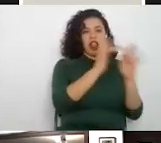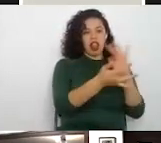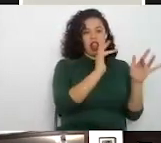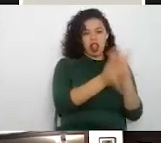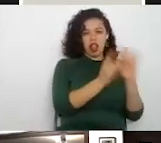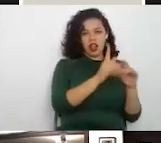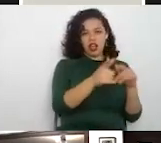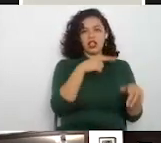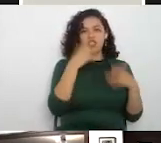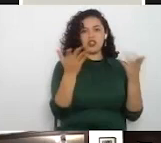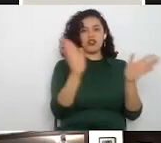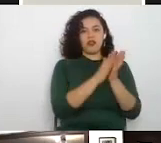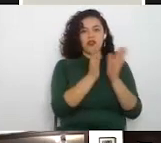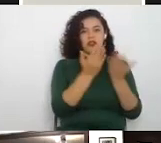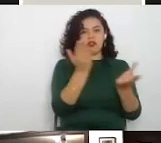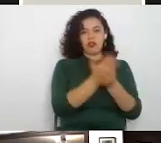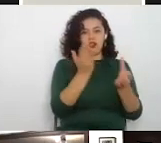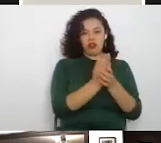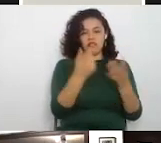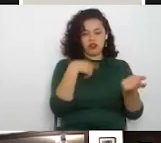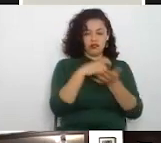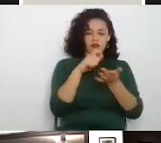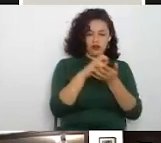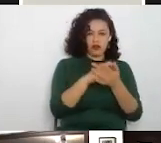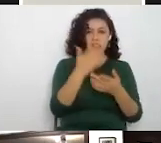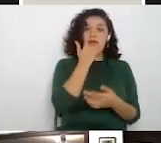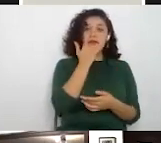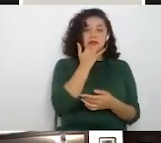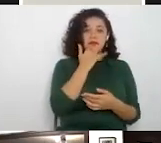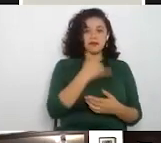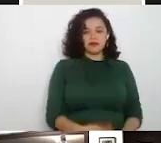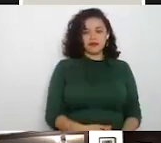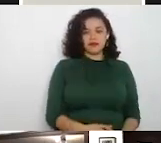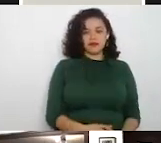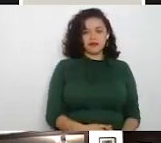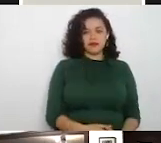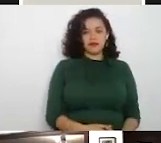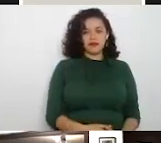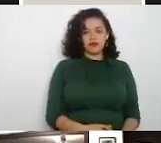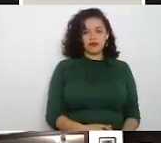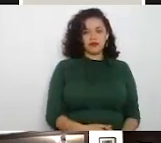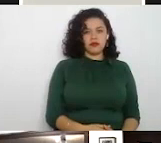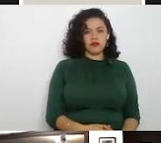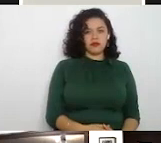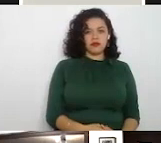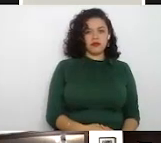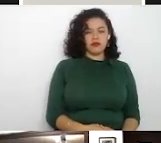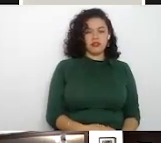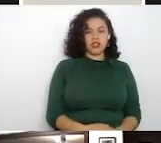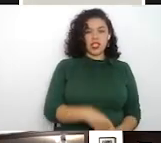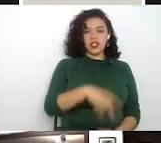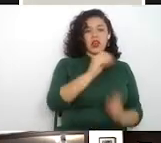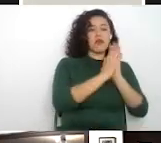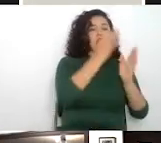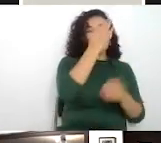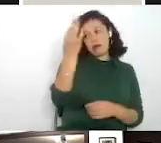mi carpeta donde anoté esto. Perdón, una omisión. Bueno, si no, ahorita nos dicen de